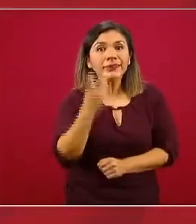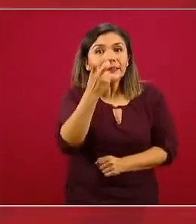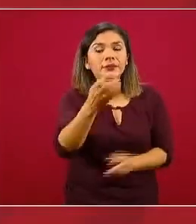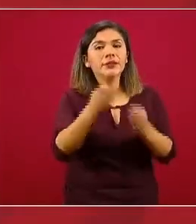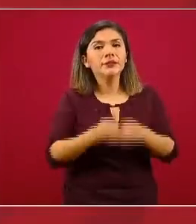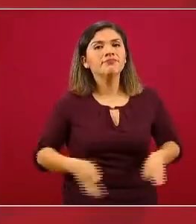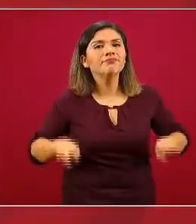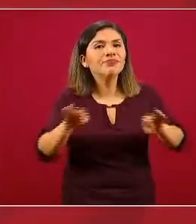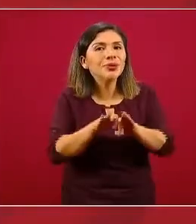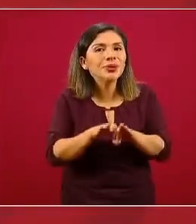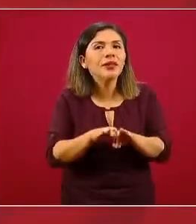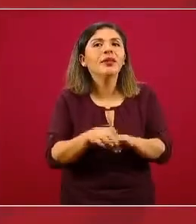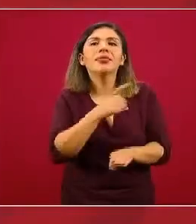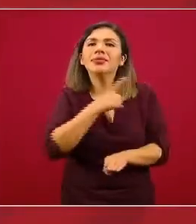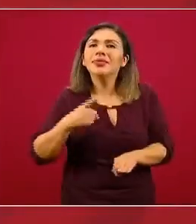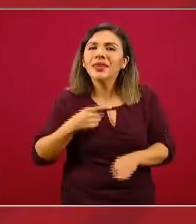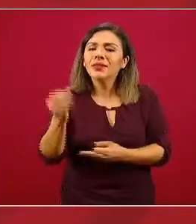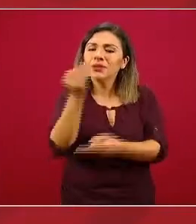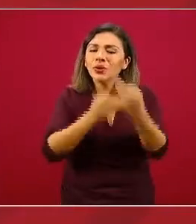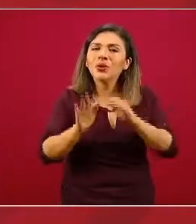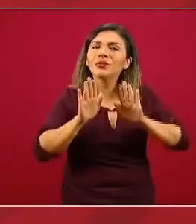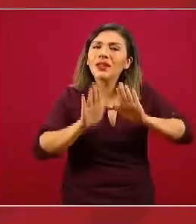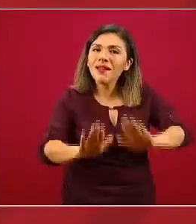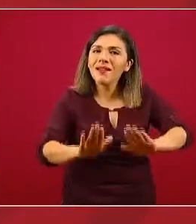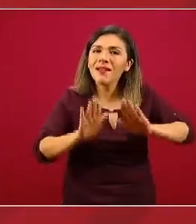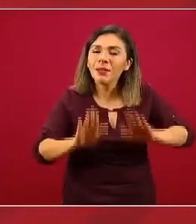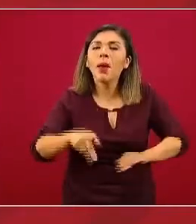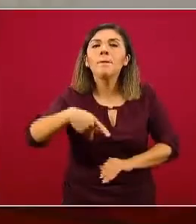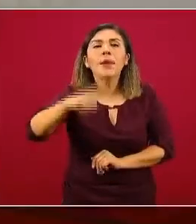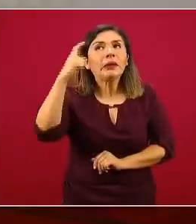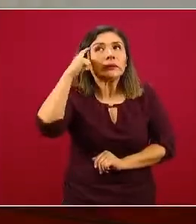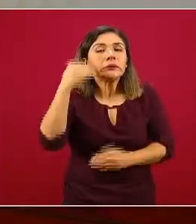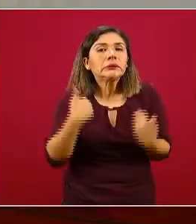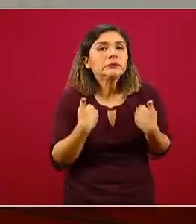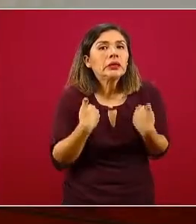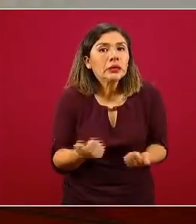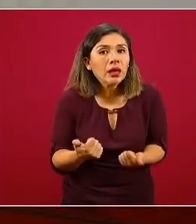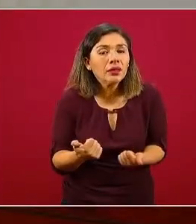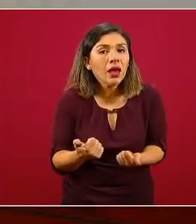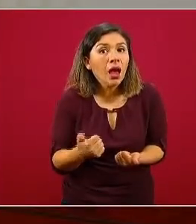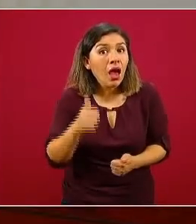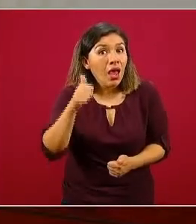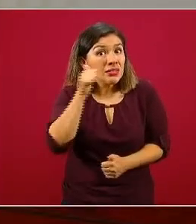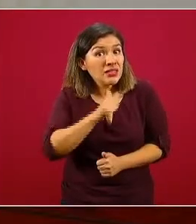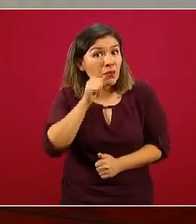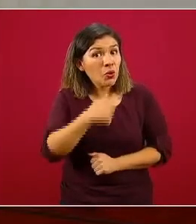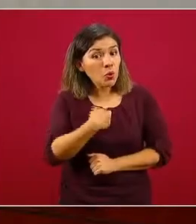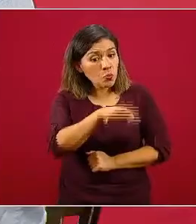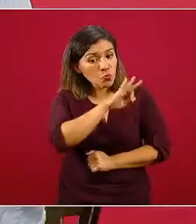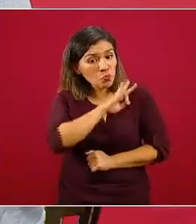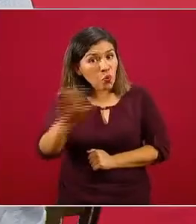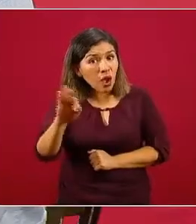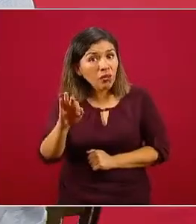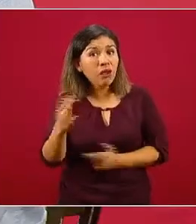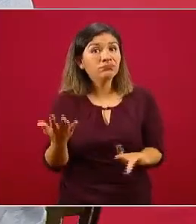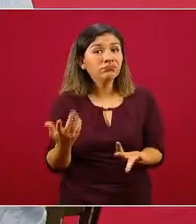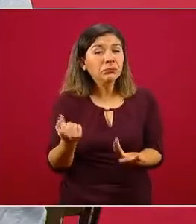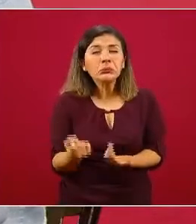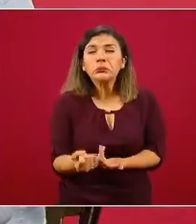importante mantener la calma, pero también tener claridad de que no siempre se puede,